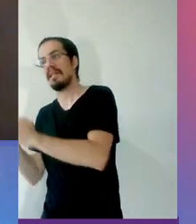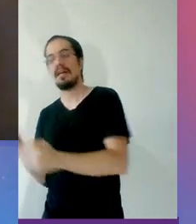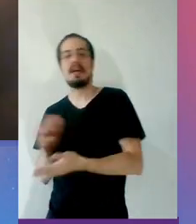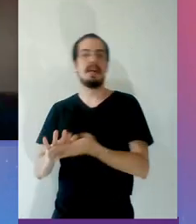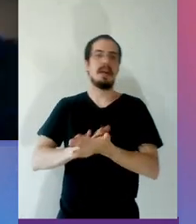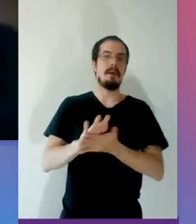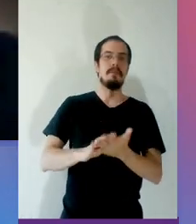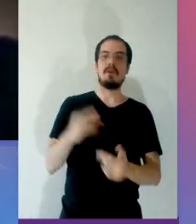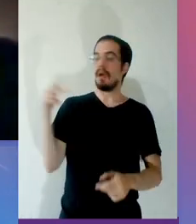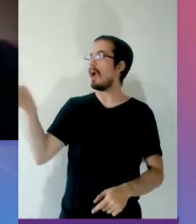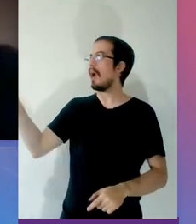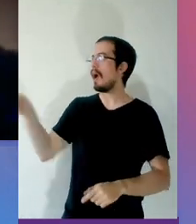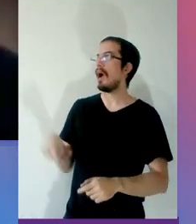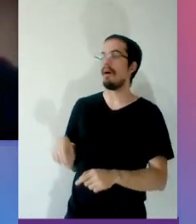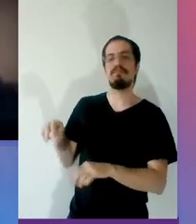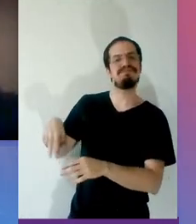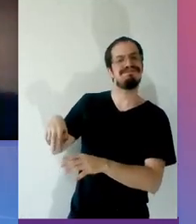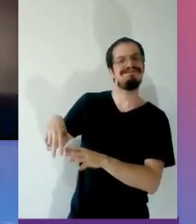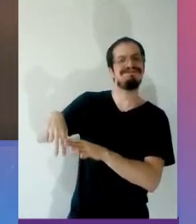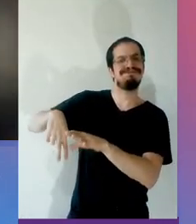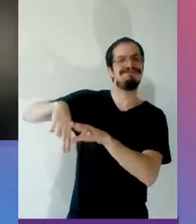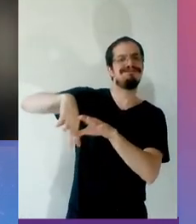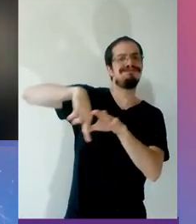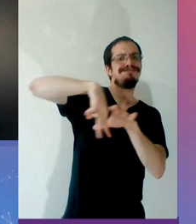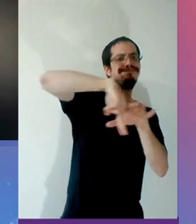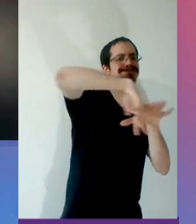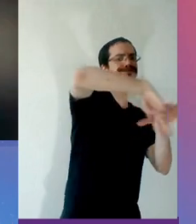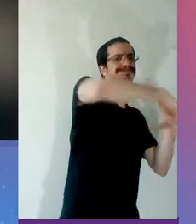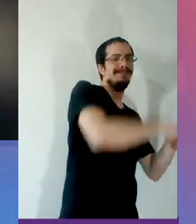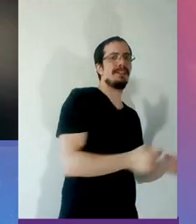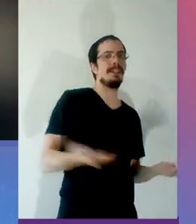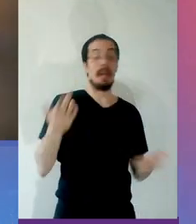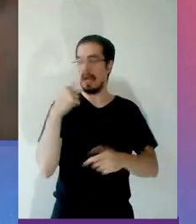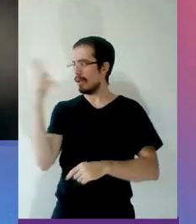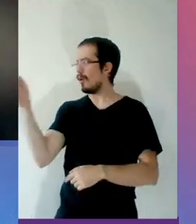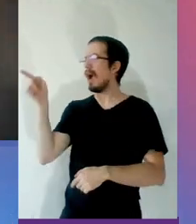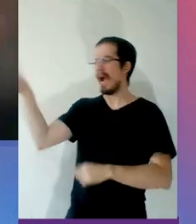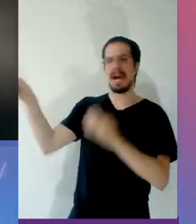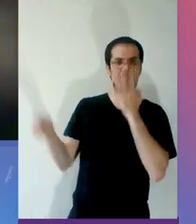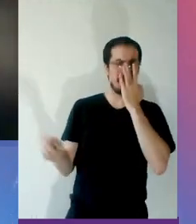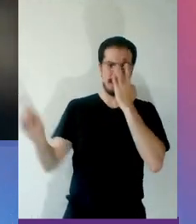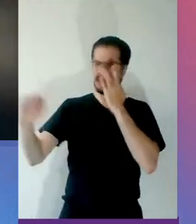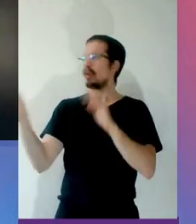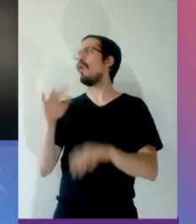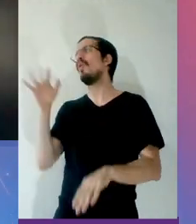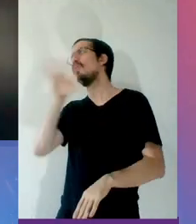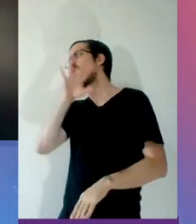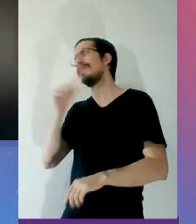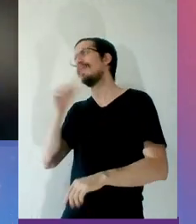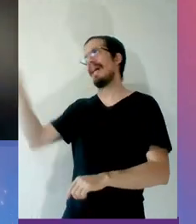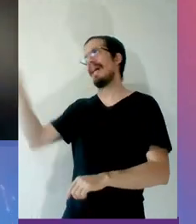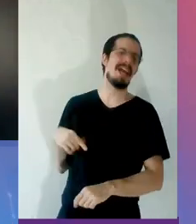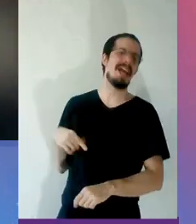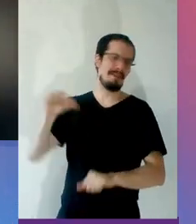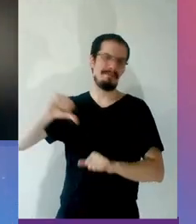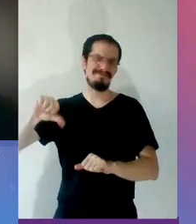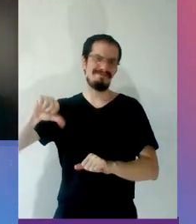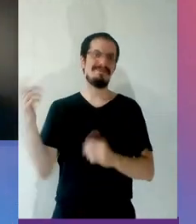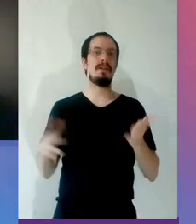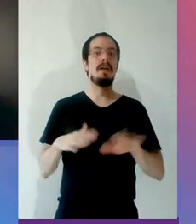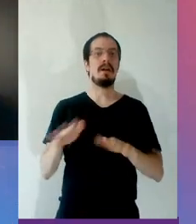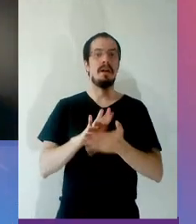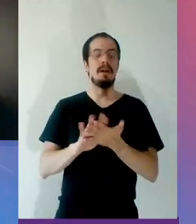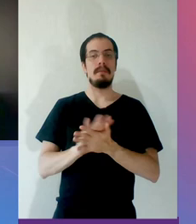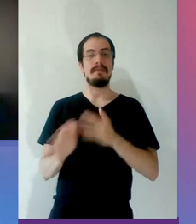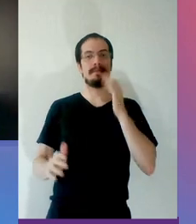vea en el cajón, y decir, bueno, pero oiga, ese no lo use porque tal cosa no le hace bien al niño, qué sé yo, ¿ya? Entonces,